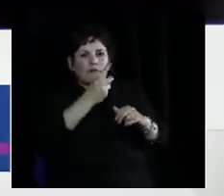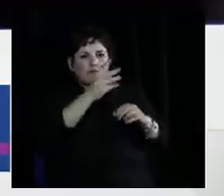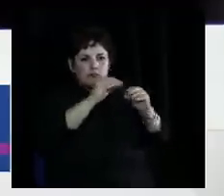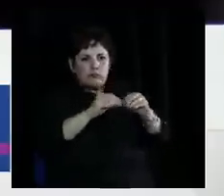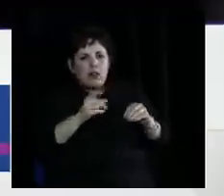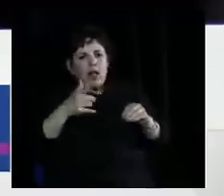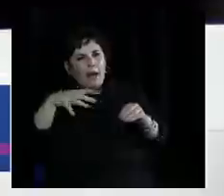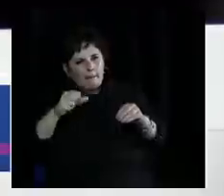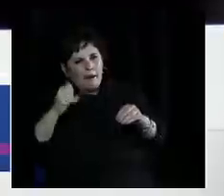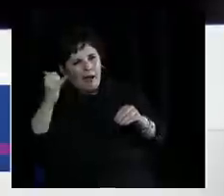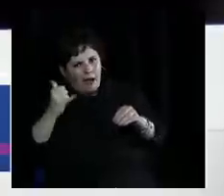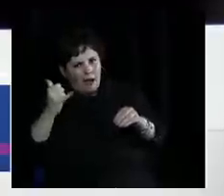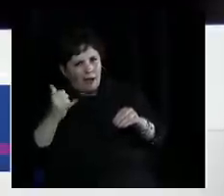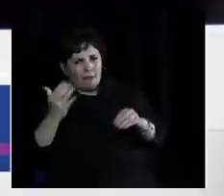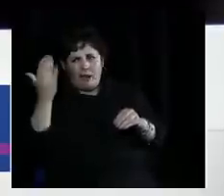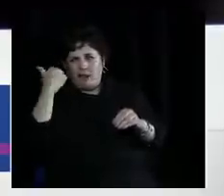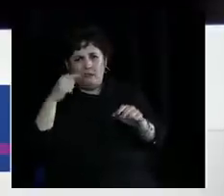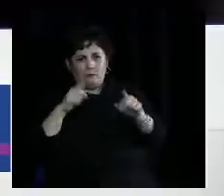informes anteriores también.